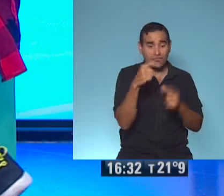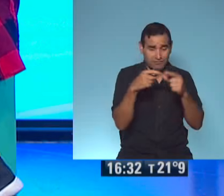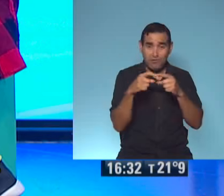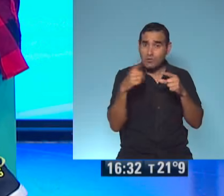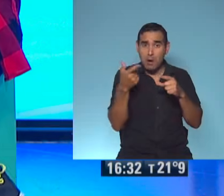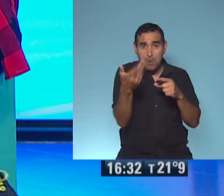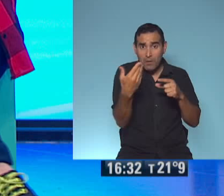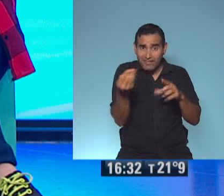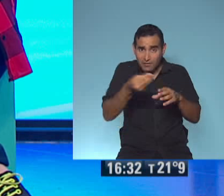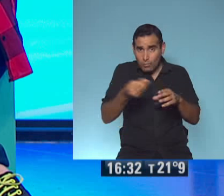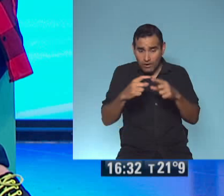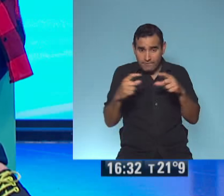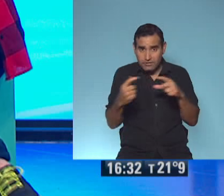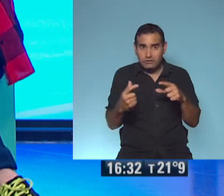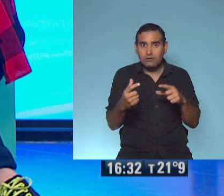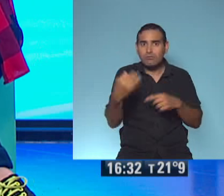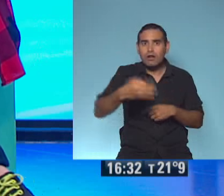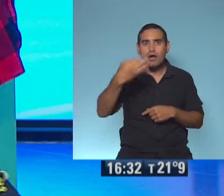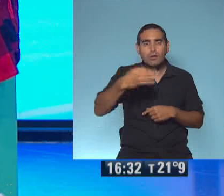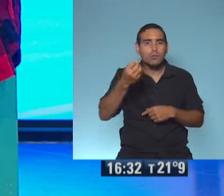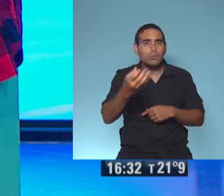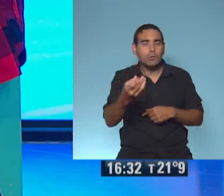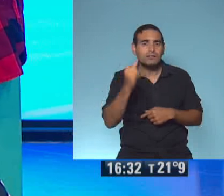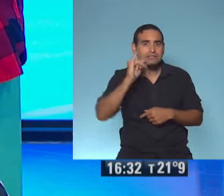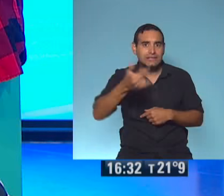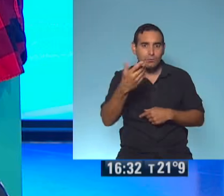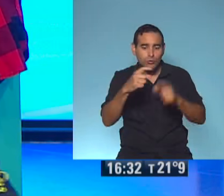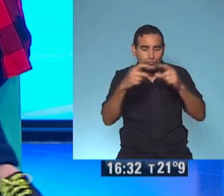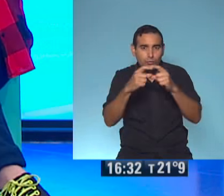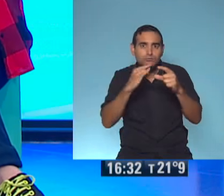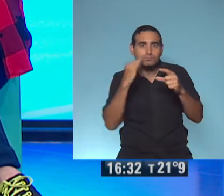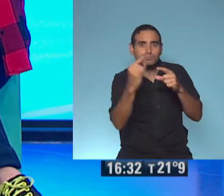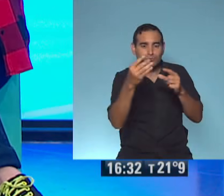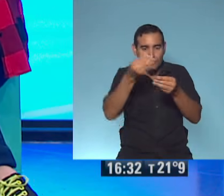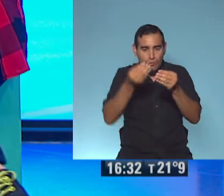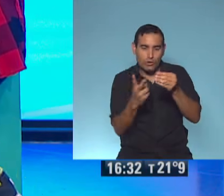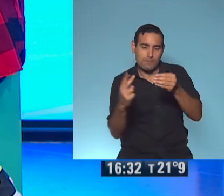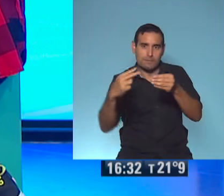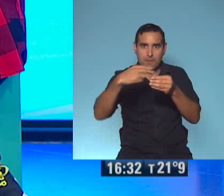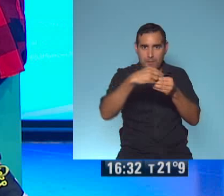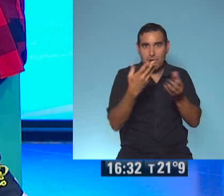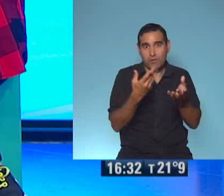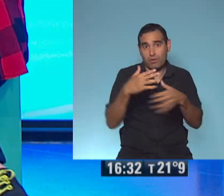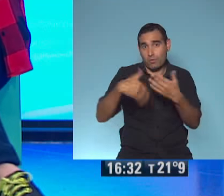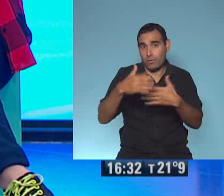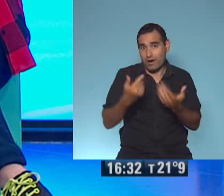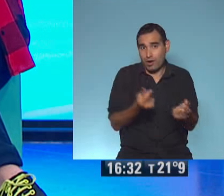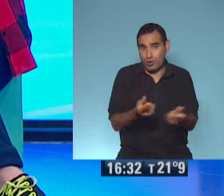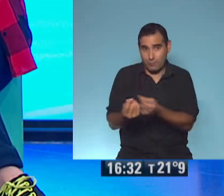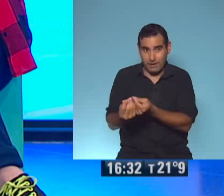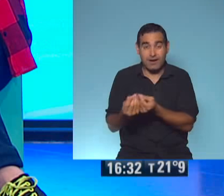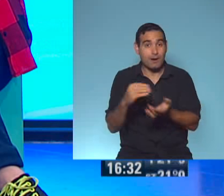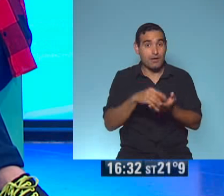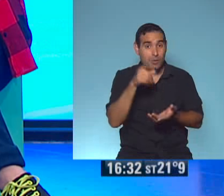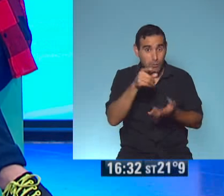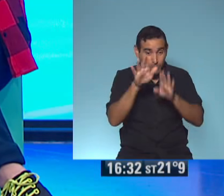casa, pueden dibujar unos, ¿no? ¡Ay, qué buena idea! Pueden dibujar sus propios billetes, recortarlos y usarlos para jugar. Y es más, si